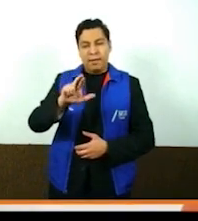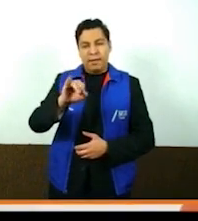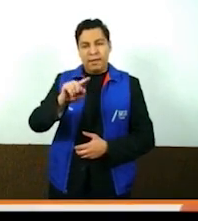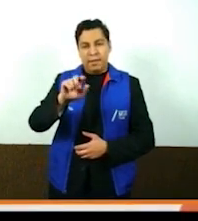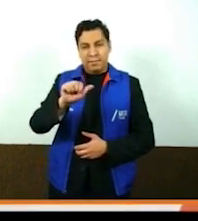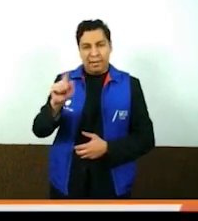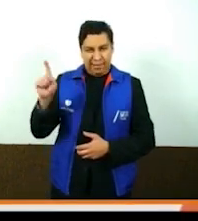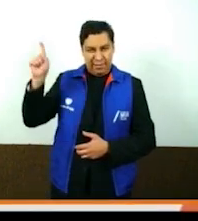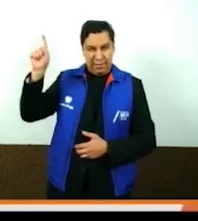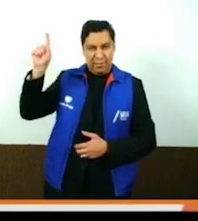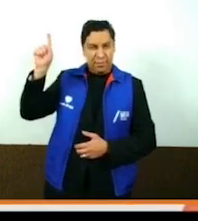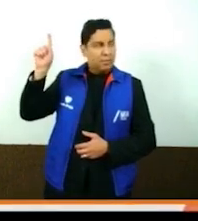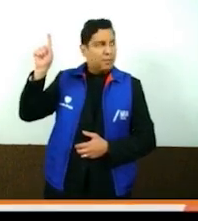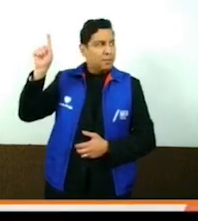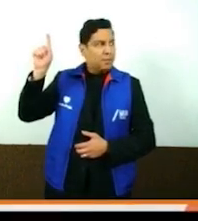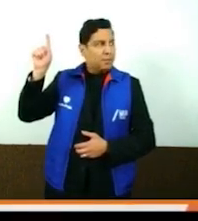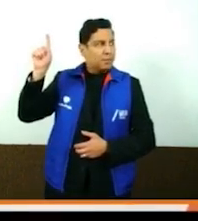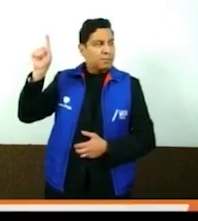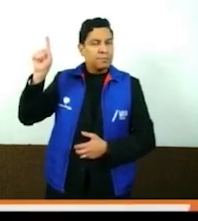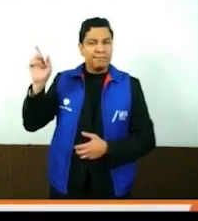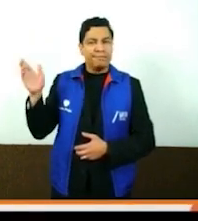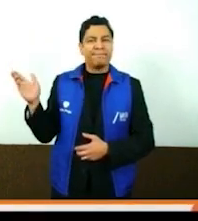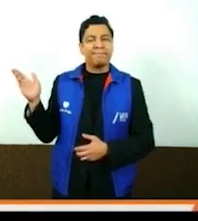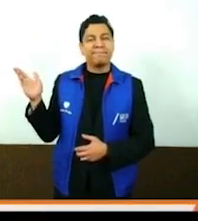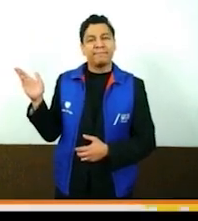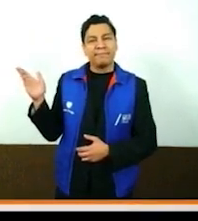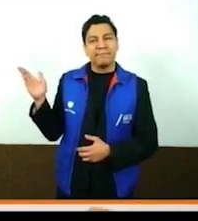Margarita Lemus Favila.